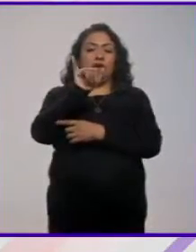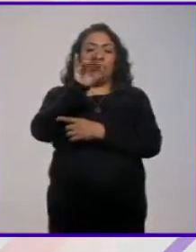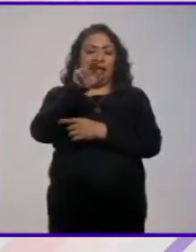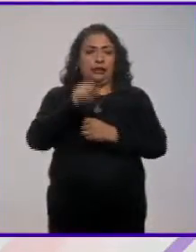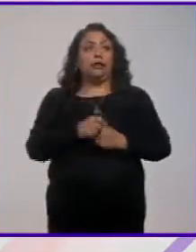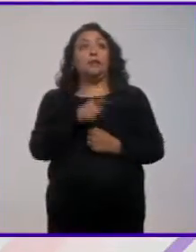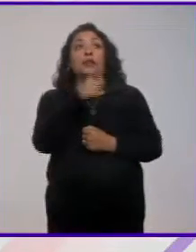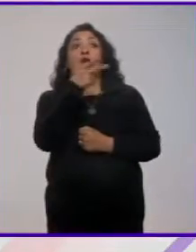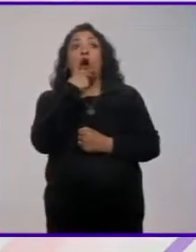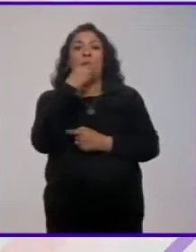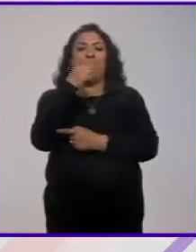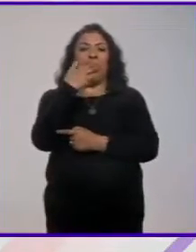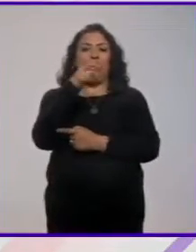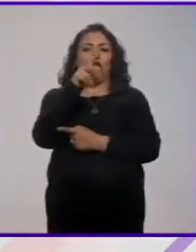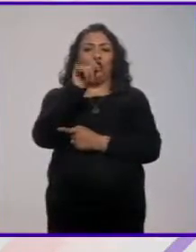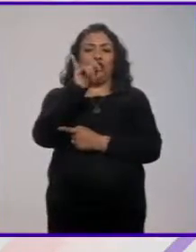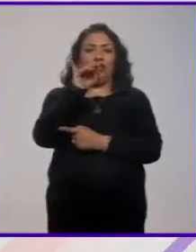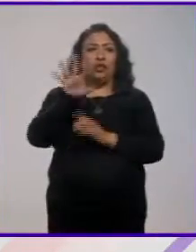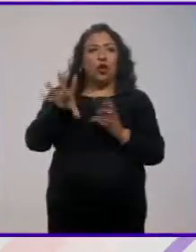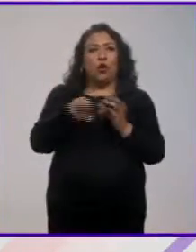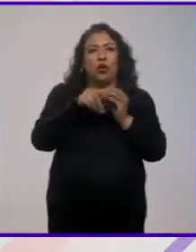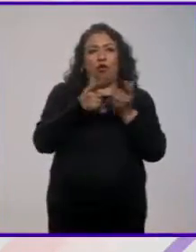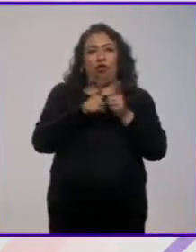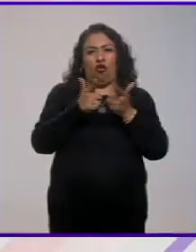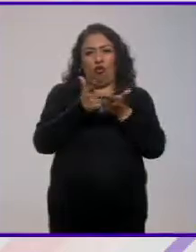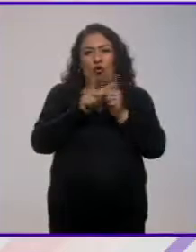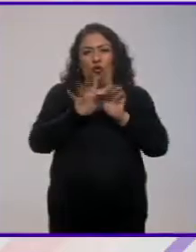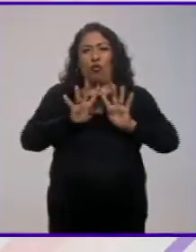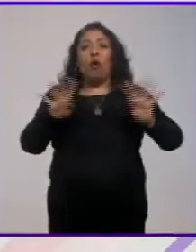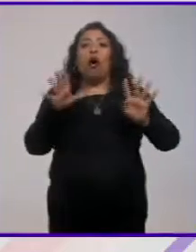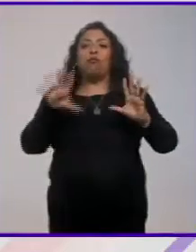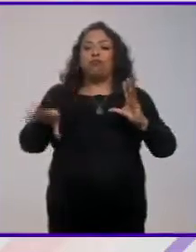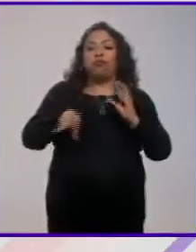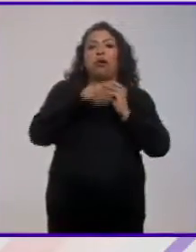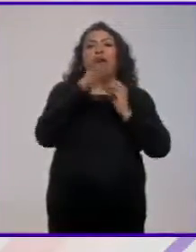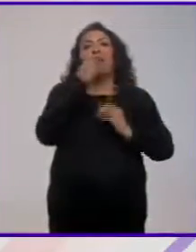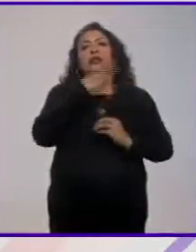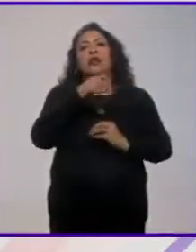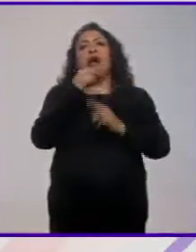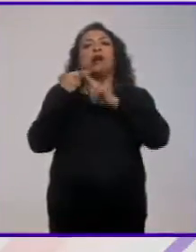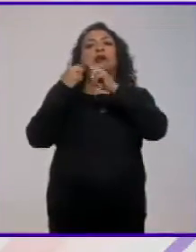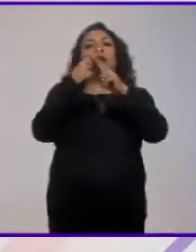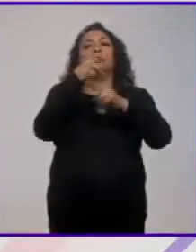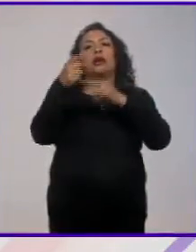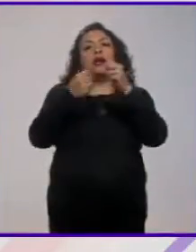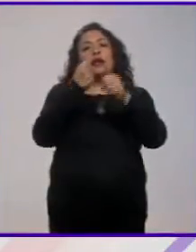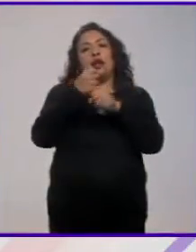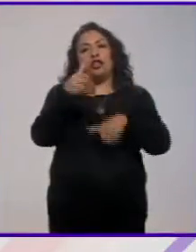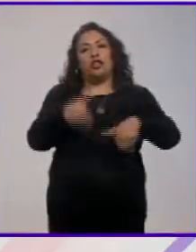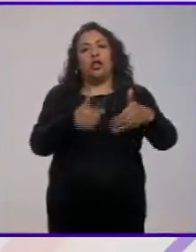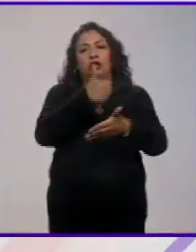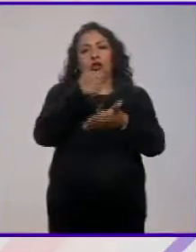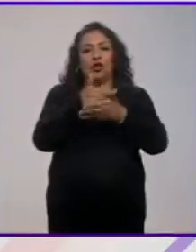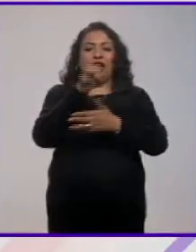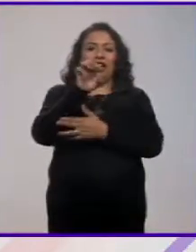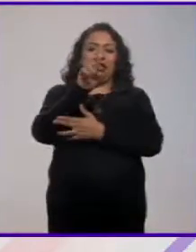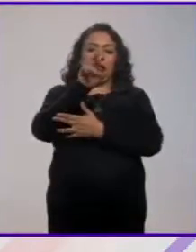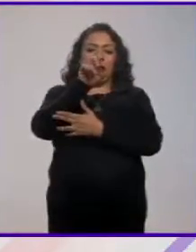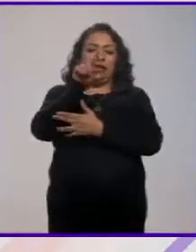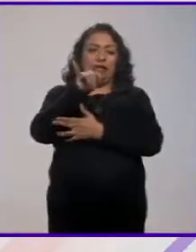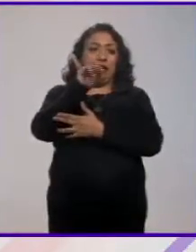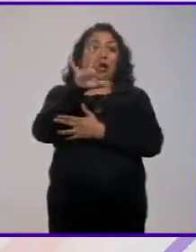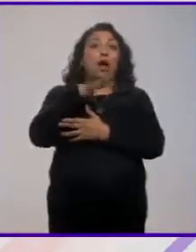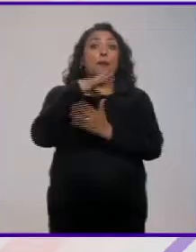Héctor Infanzón y su orquesta se suman a los festejos por el centenario del Teatro de la Ciudad Esperanza Iris con un